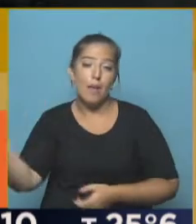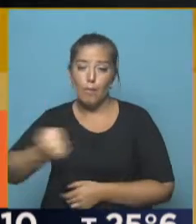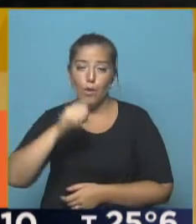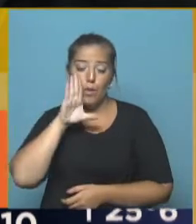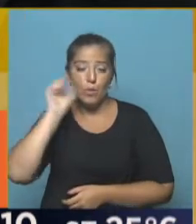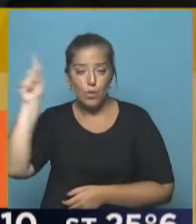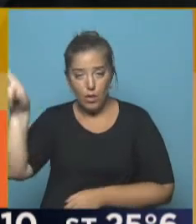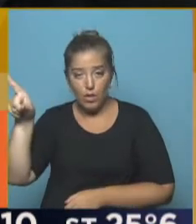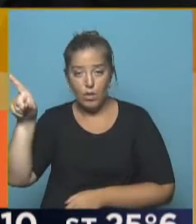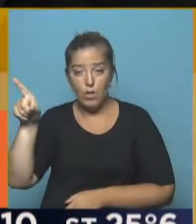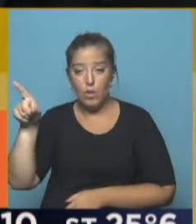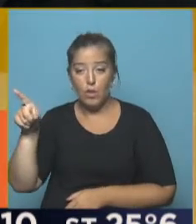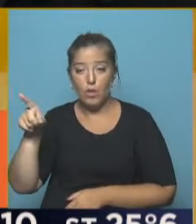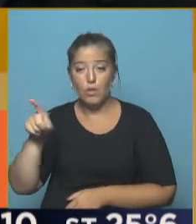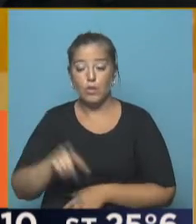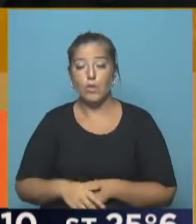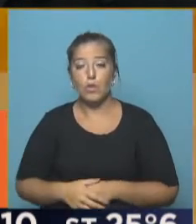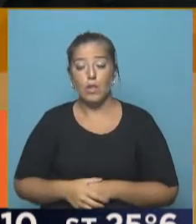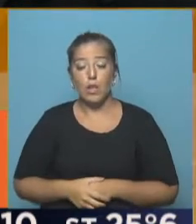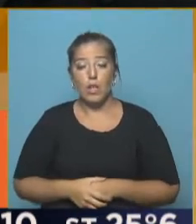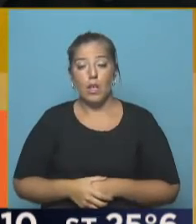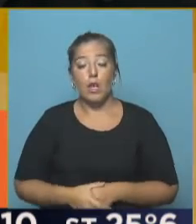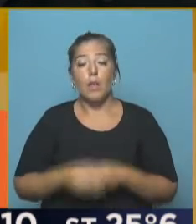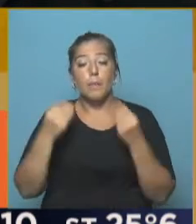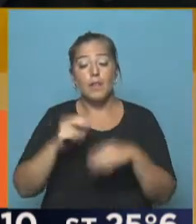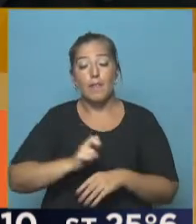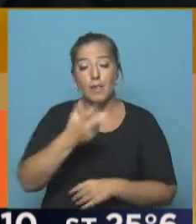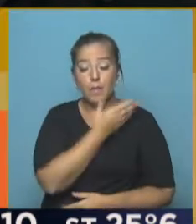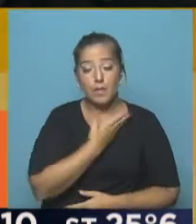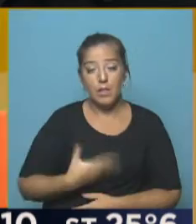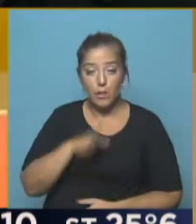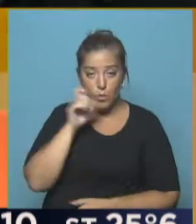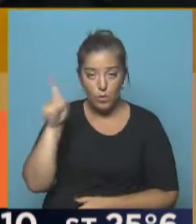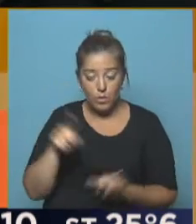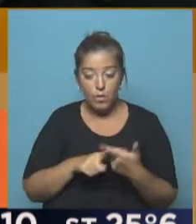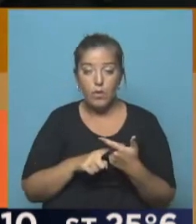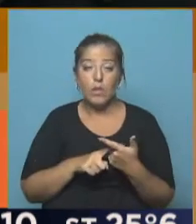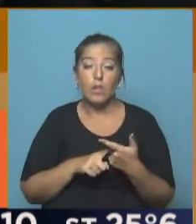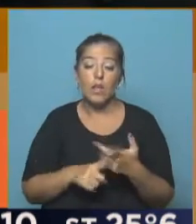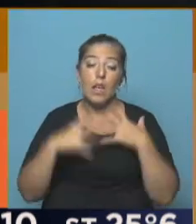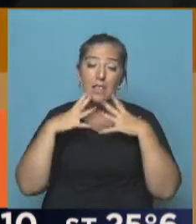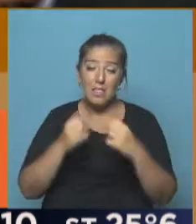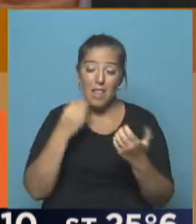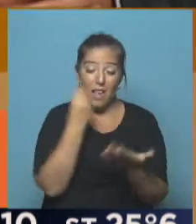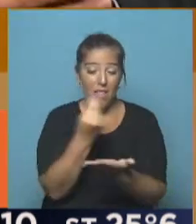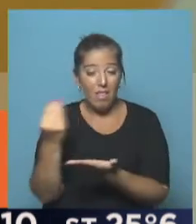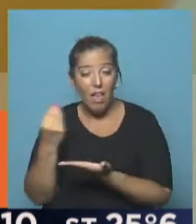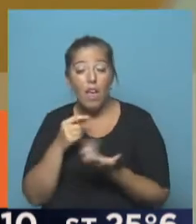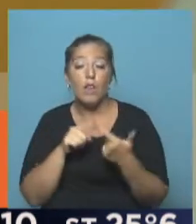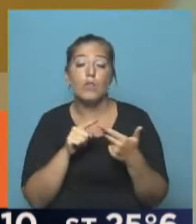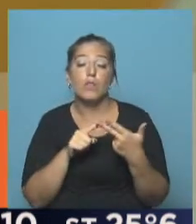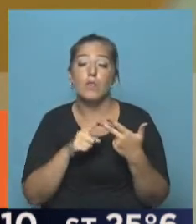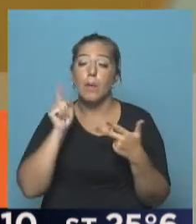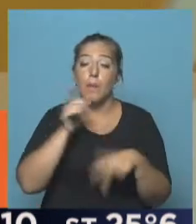Estados Unidos que tiene una composición que empieza con el vicepresidente de la República. Hay una serie de secretarios, de miembros del gabinete. Están